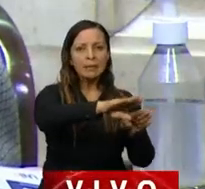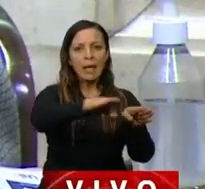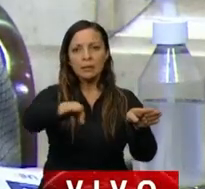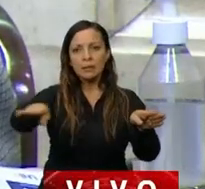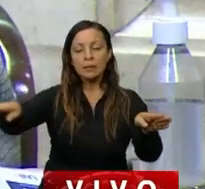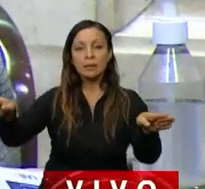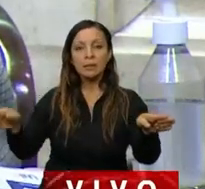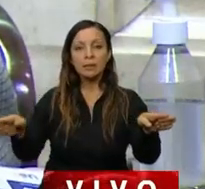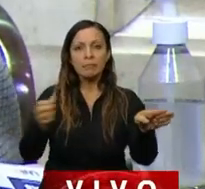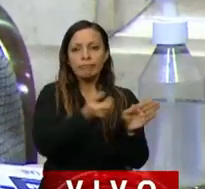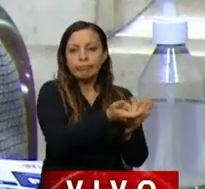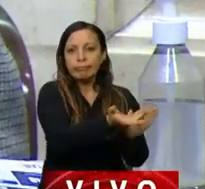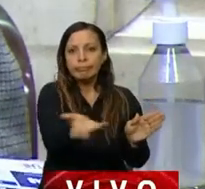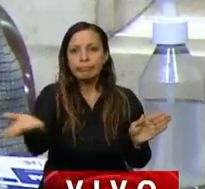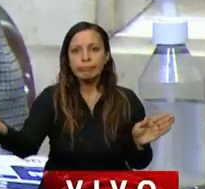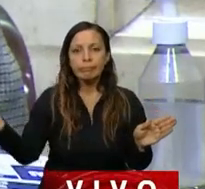de boletas.